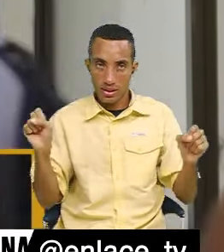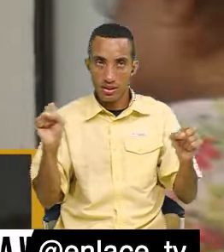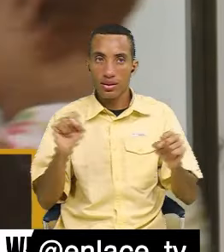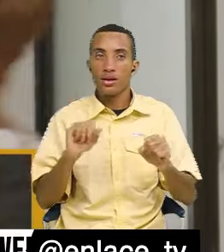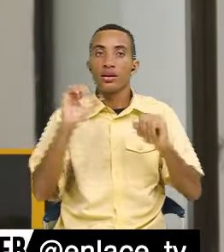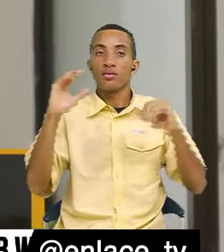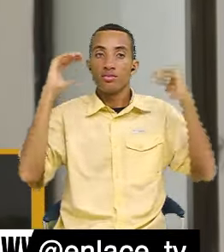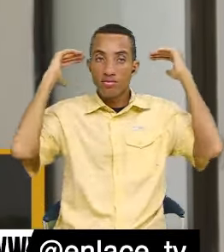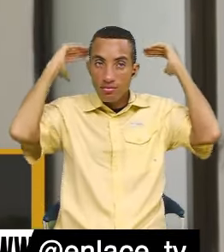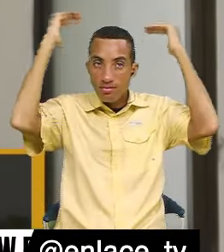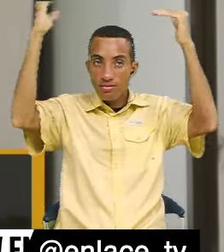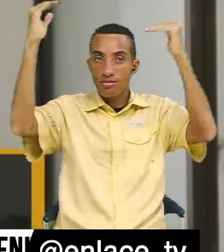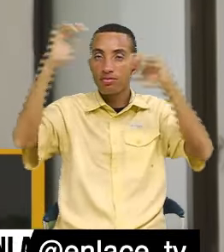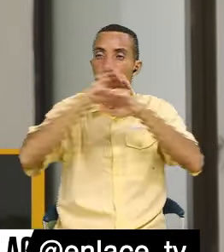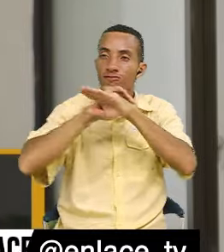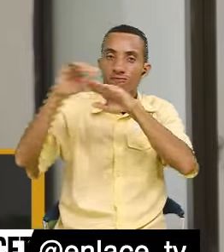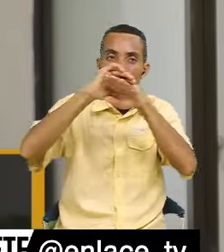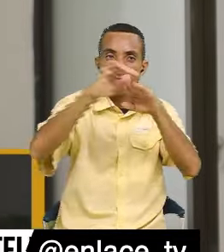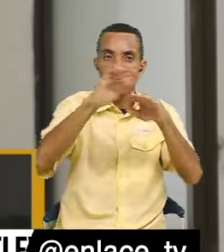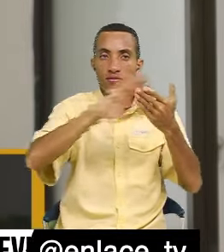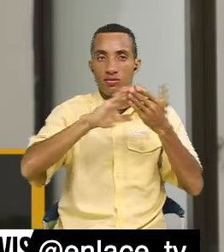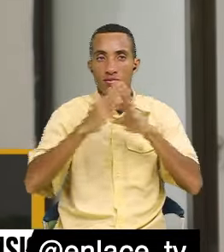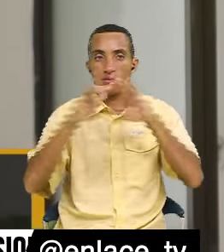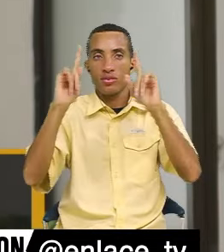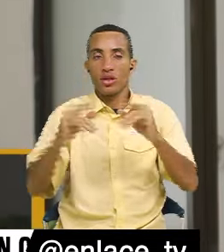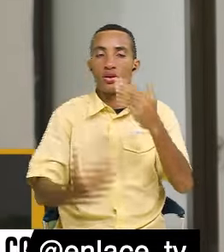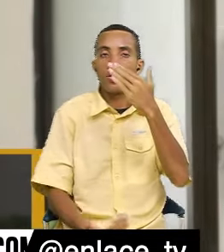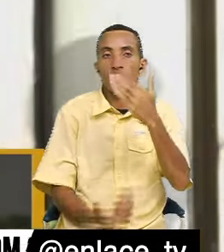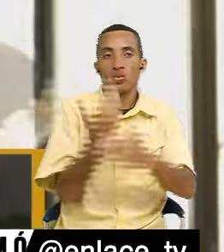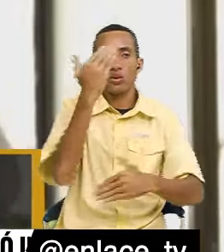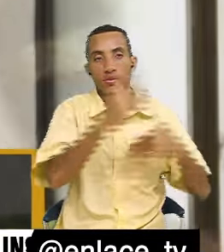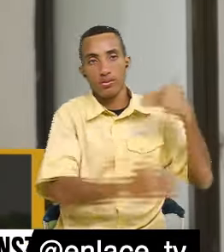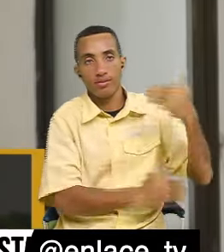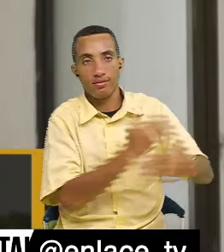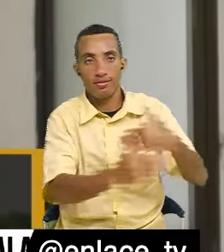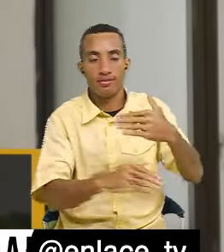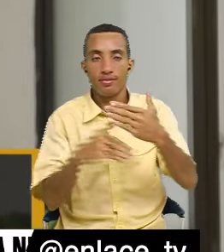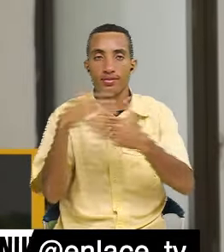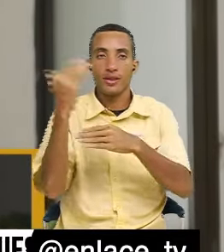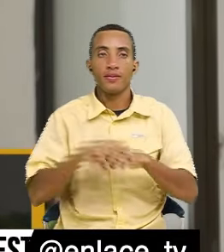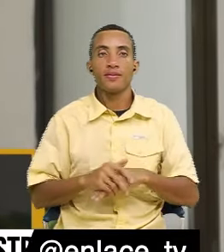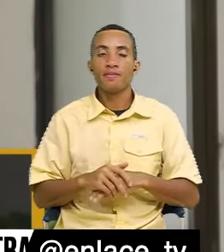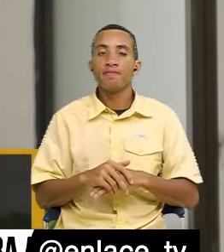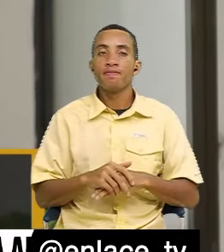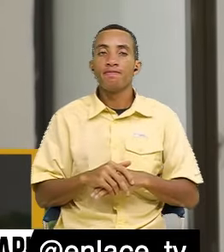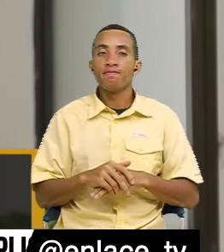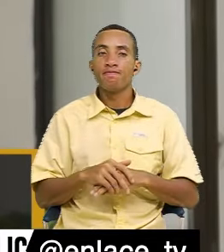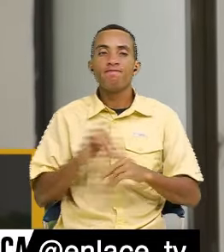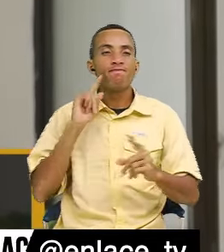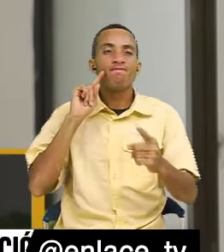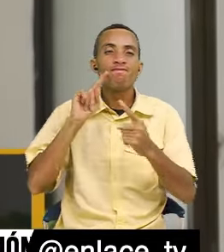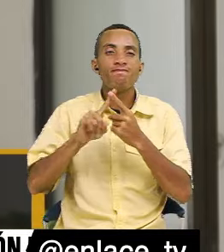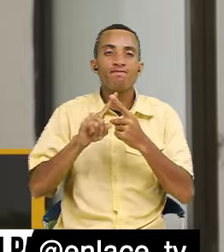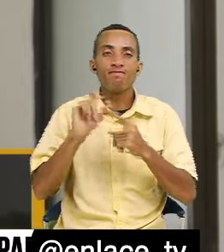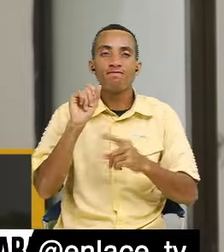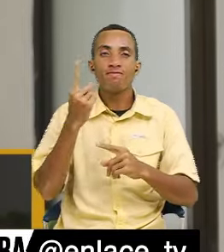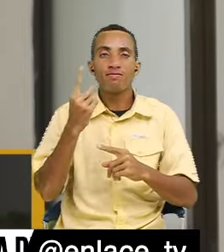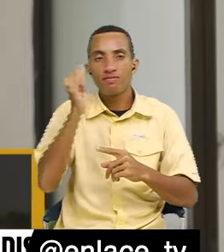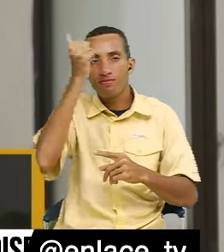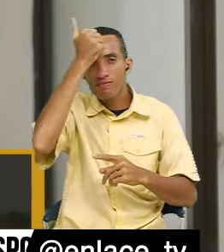todos invitados, la comunidad en general, para este nuevo proceso que empieza, ¿no? La tarea principal que tenemos en el barrio Santa Isabel: mejoramiento de